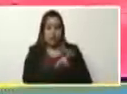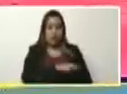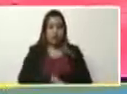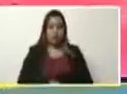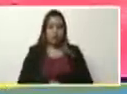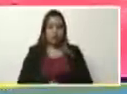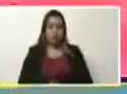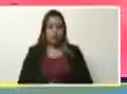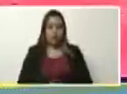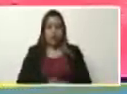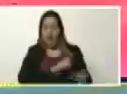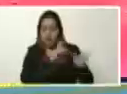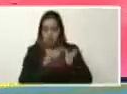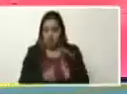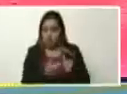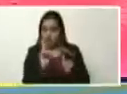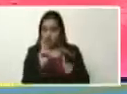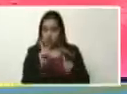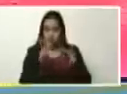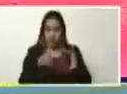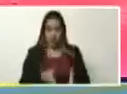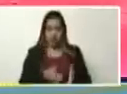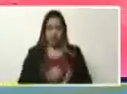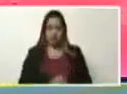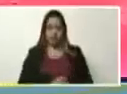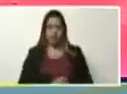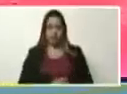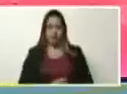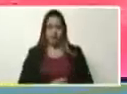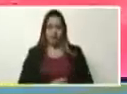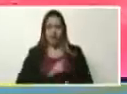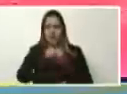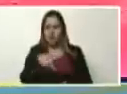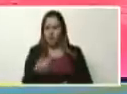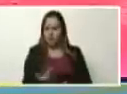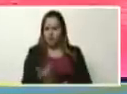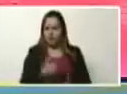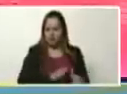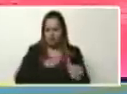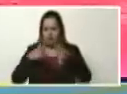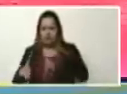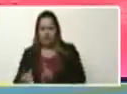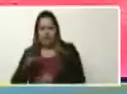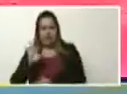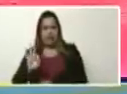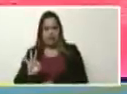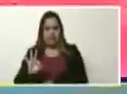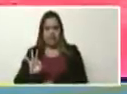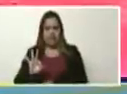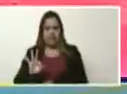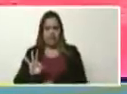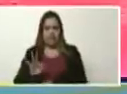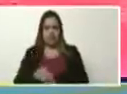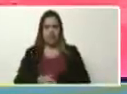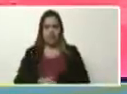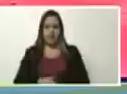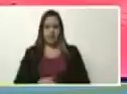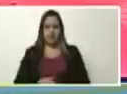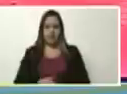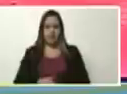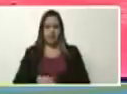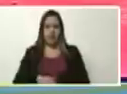esa etapa. Y luego vino una tercera etapa, cuando parte